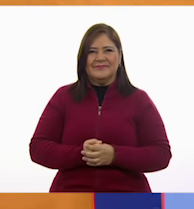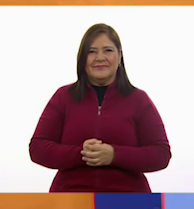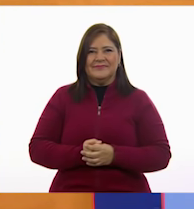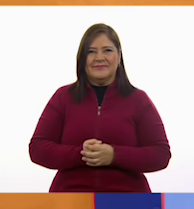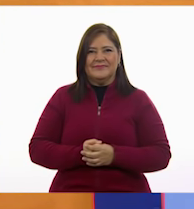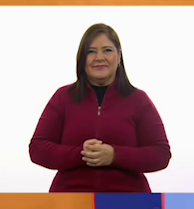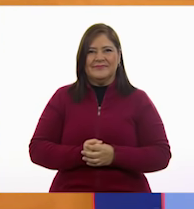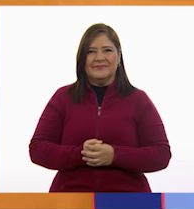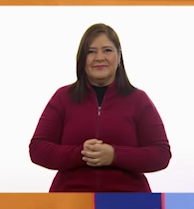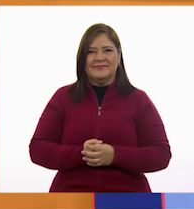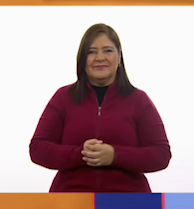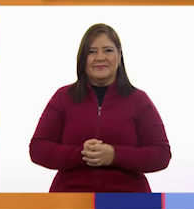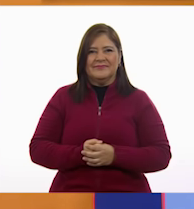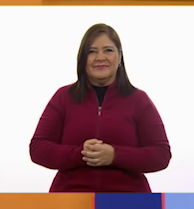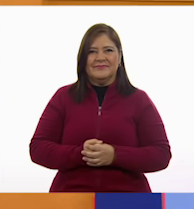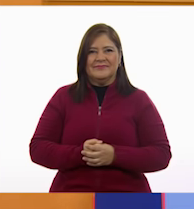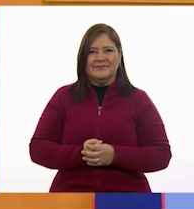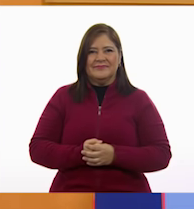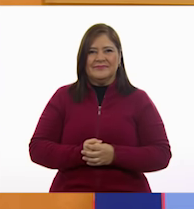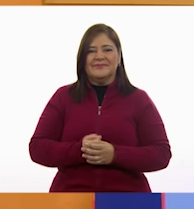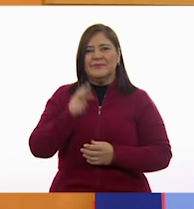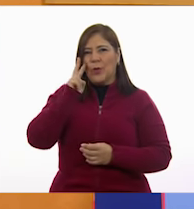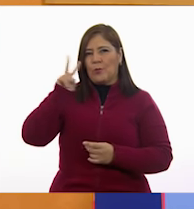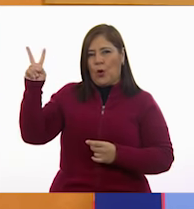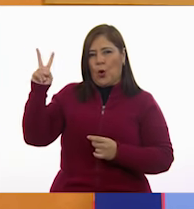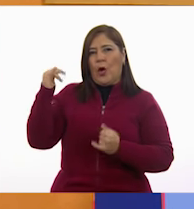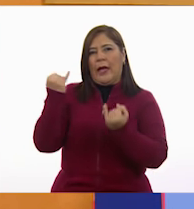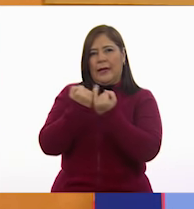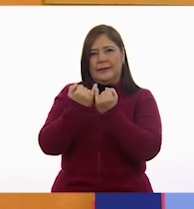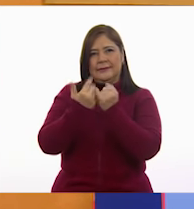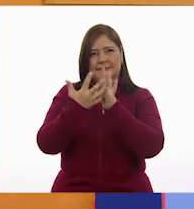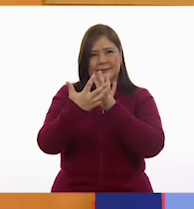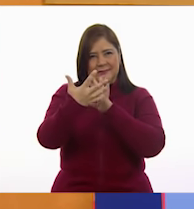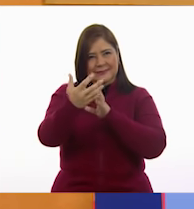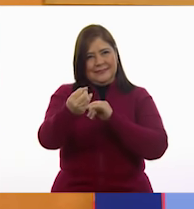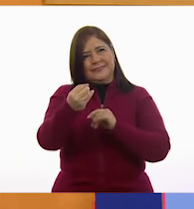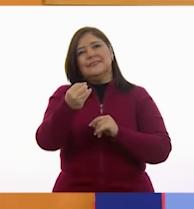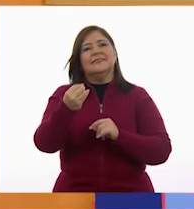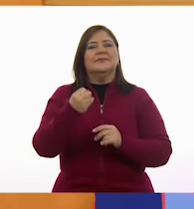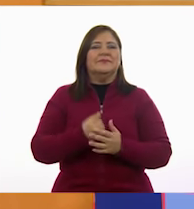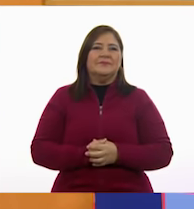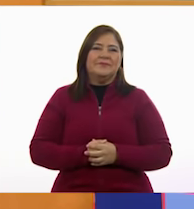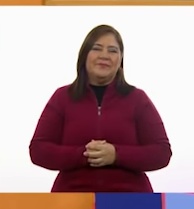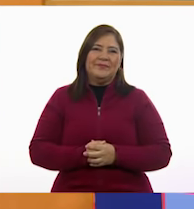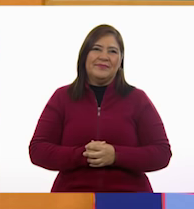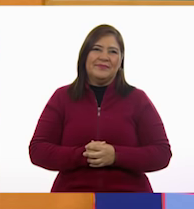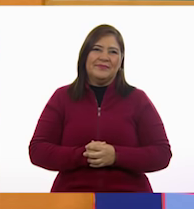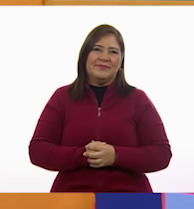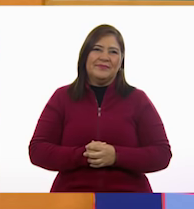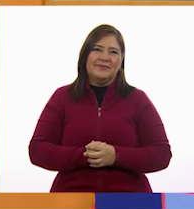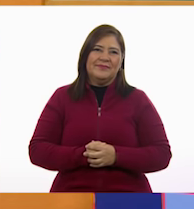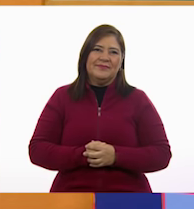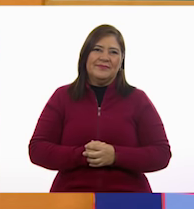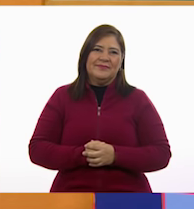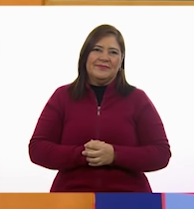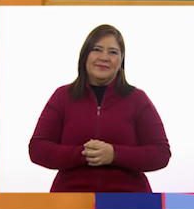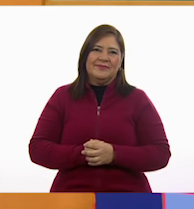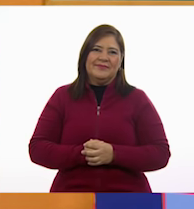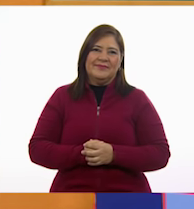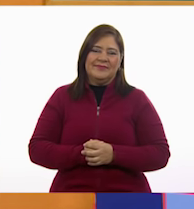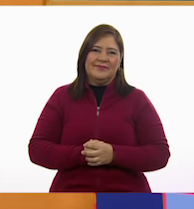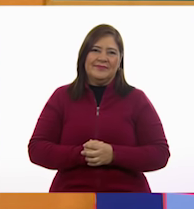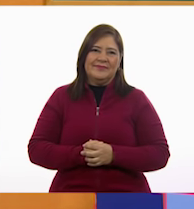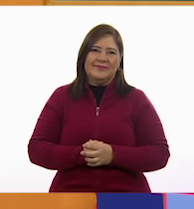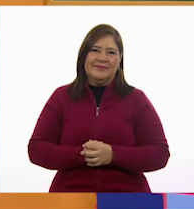epo, etuki, tuki, con nuestros brazos. Epo, etuki, tuki, epo.